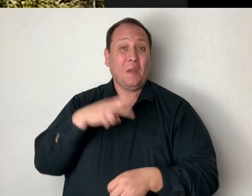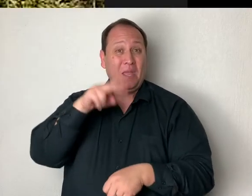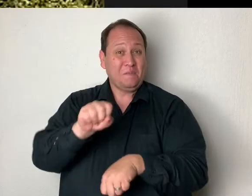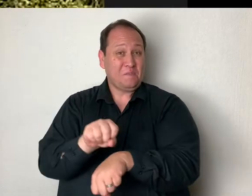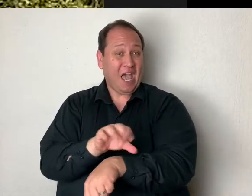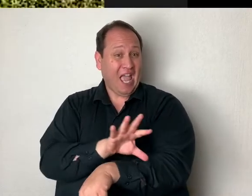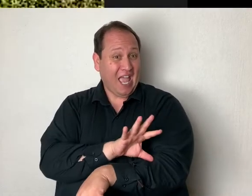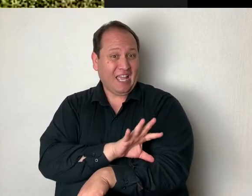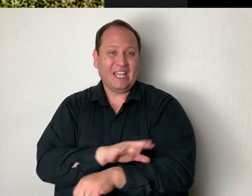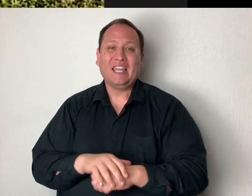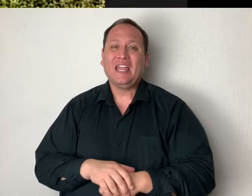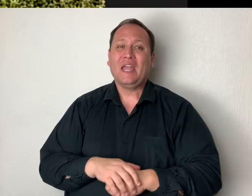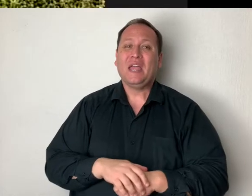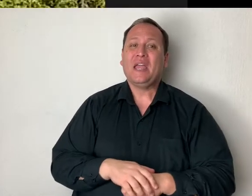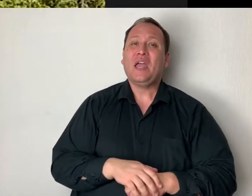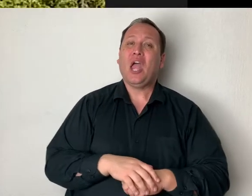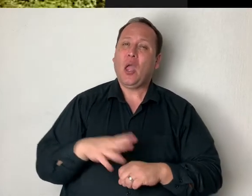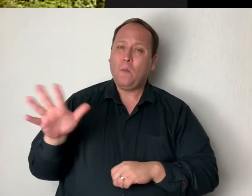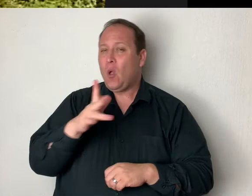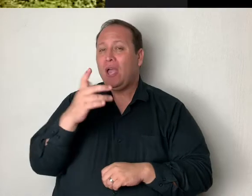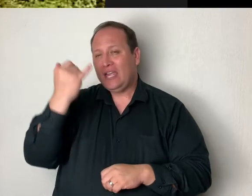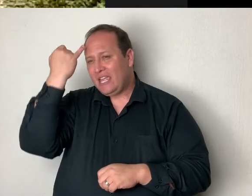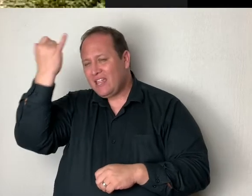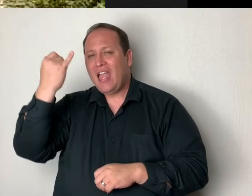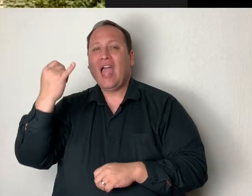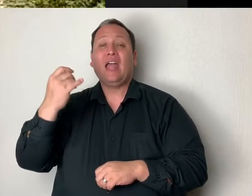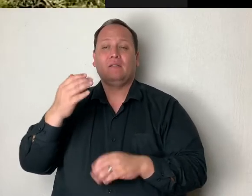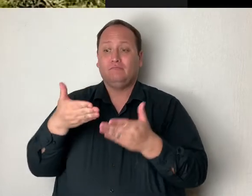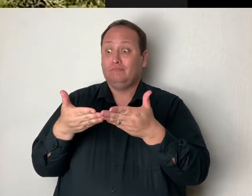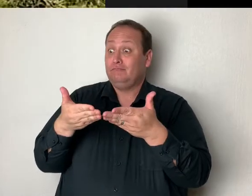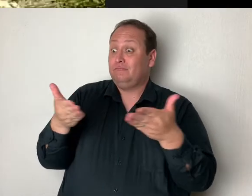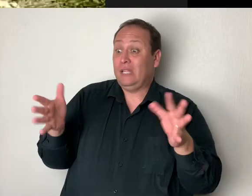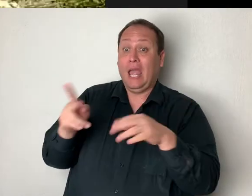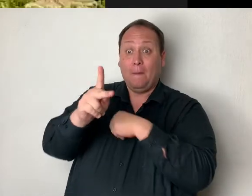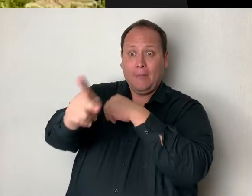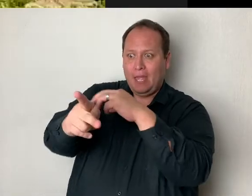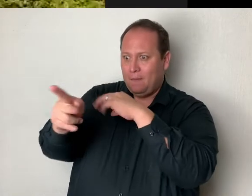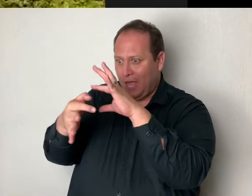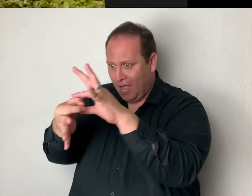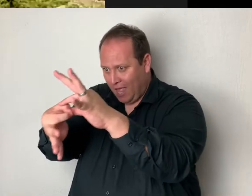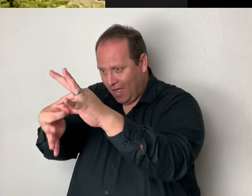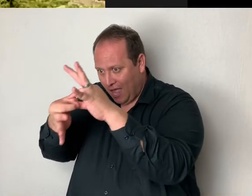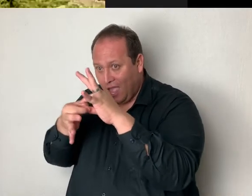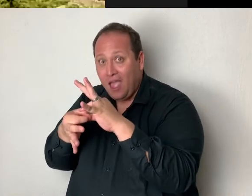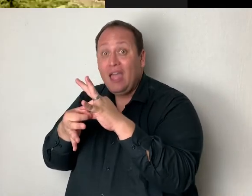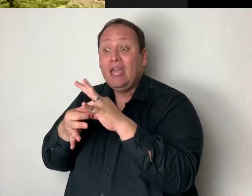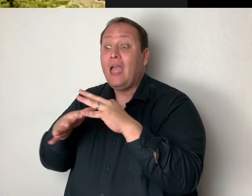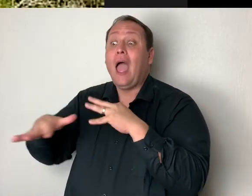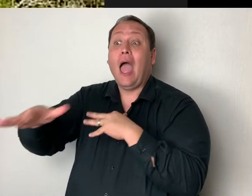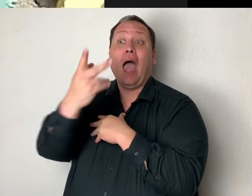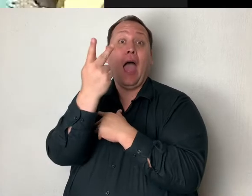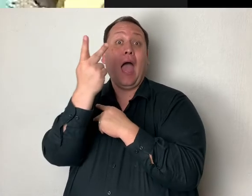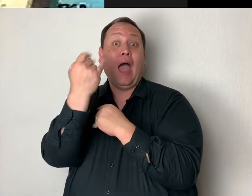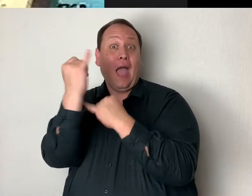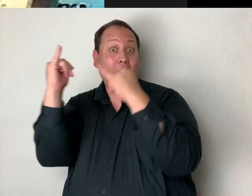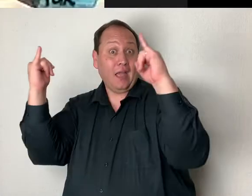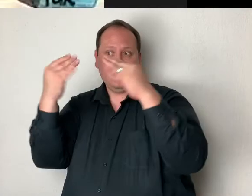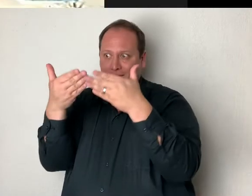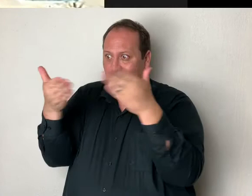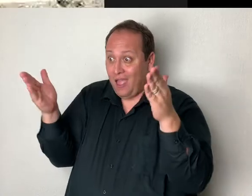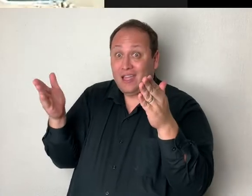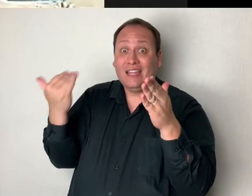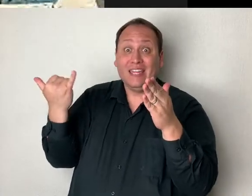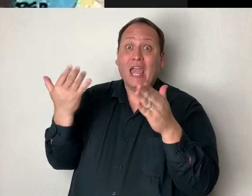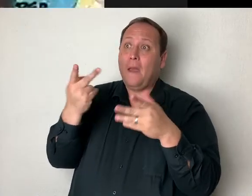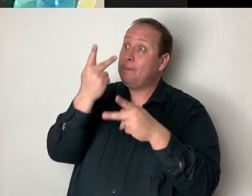de expandir este jardín y el parque en general, porque si ven, de este lado,